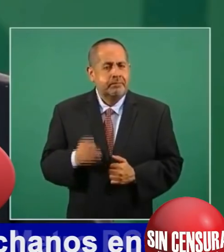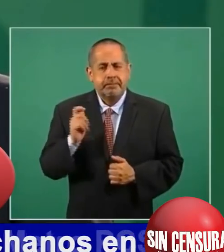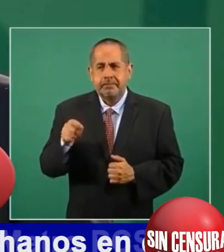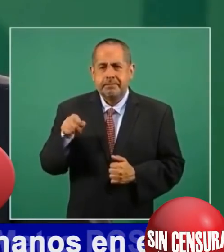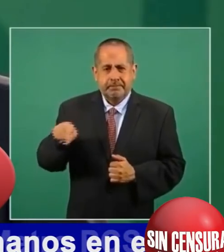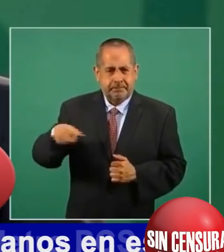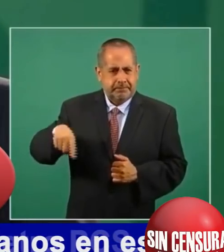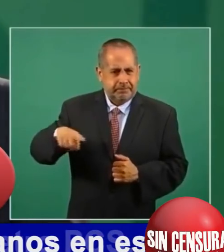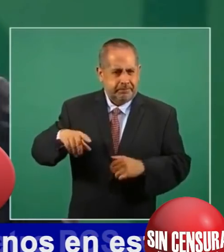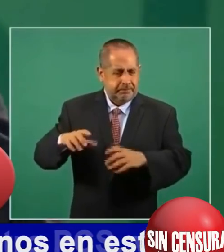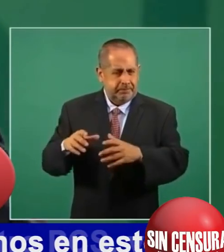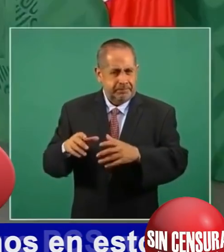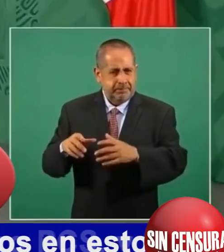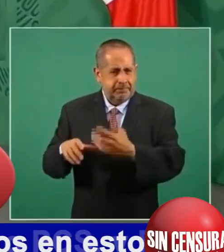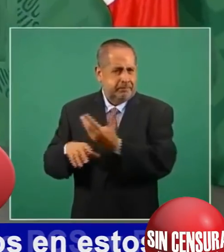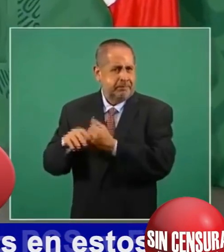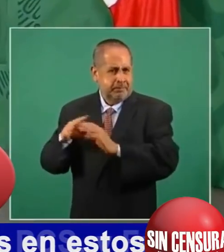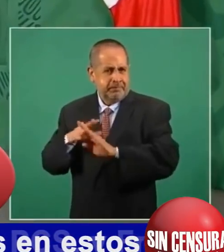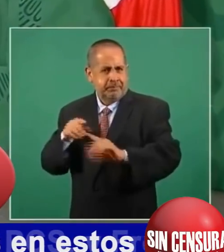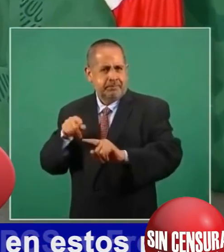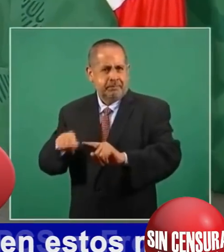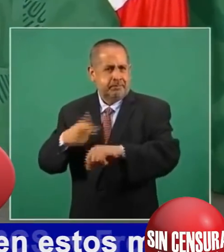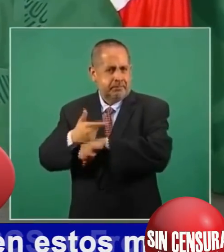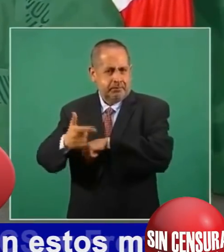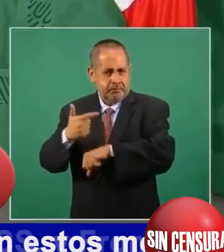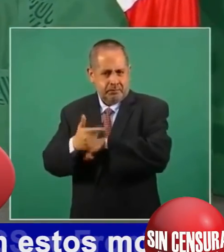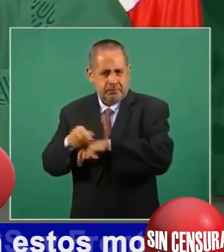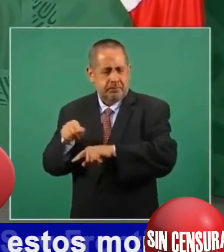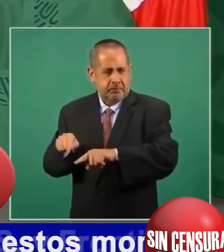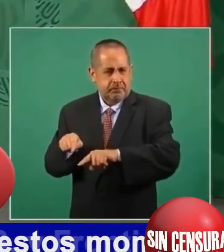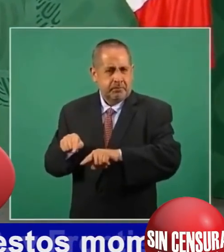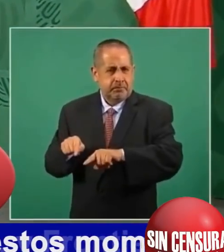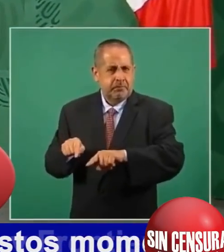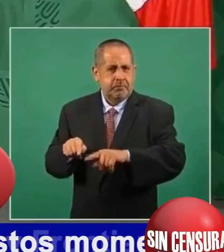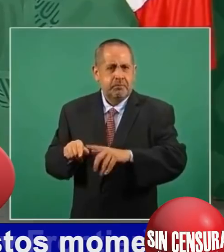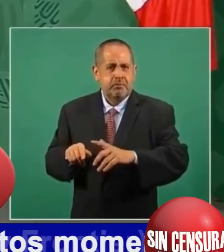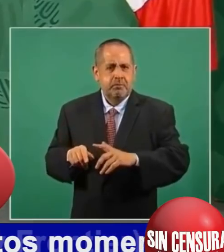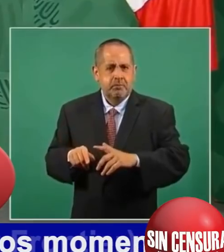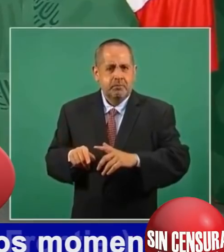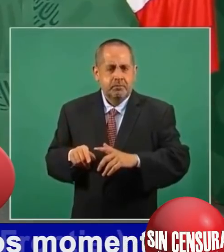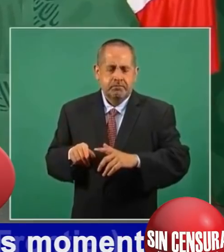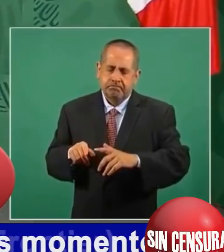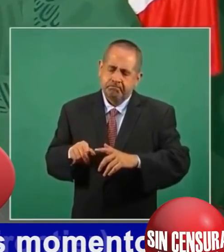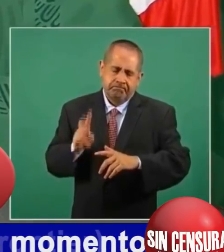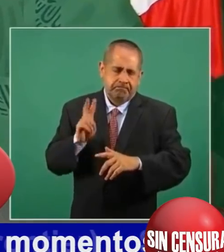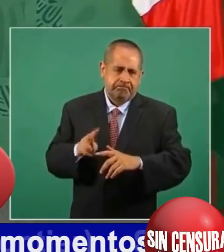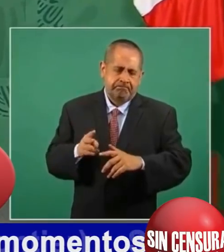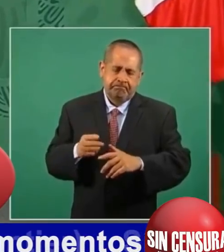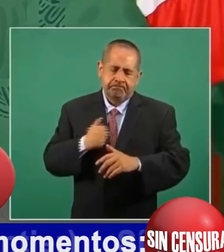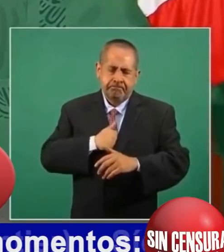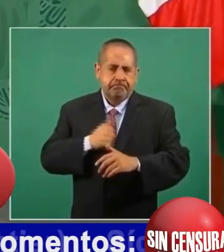de estos migrantes guatemaltecos que fueron asesinados